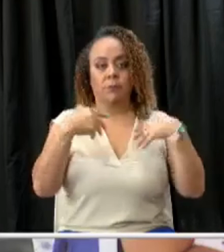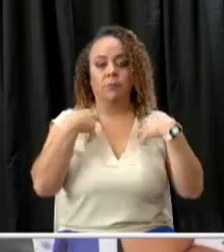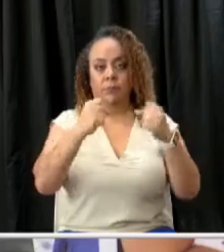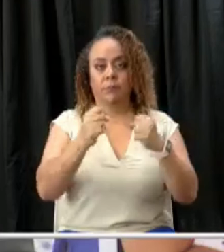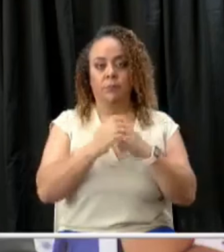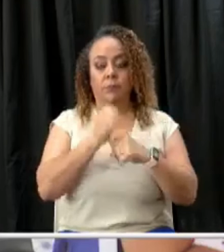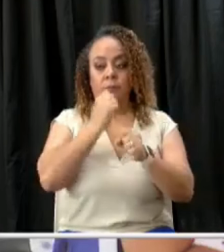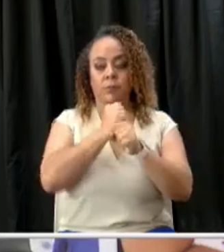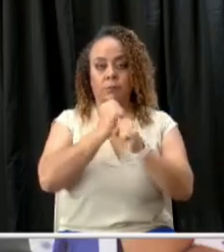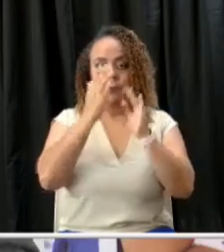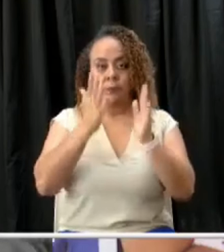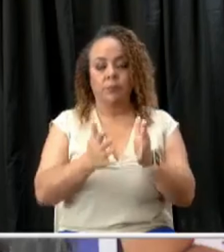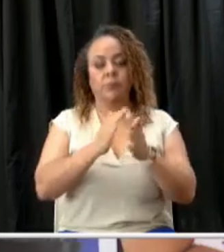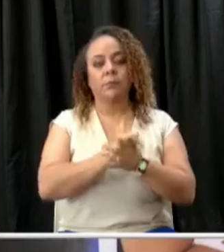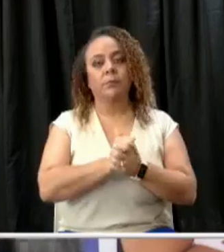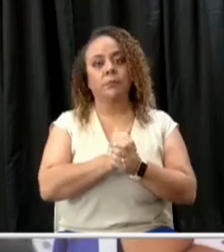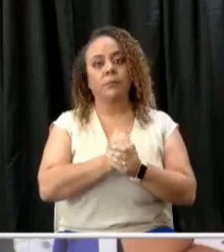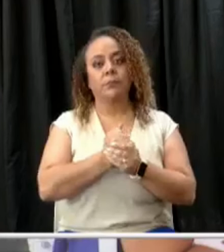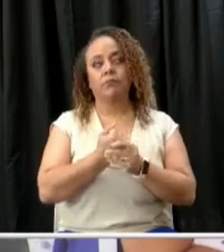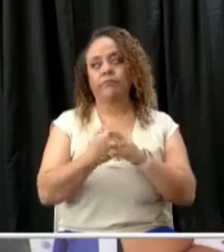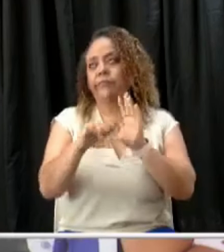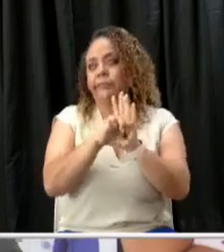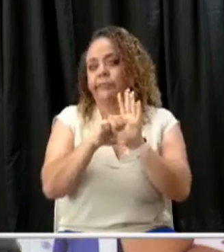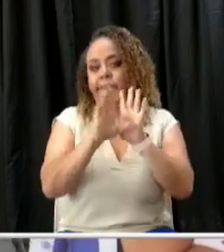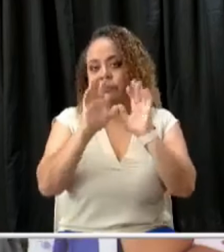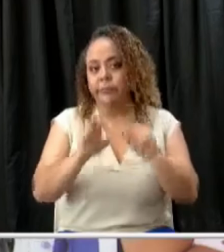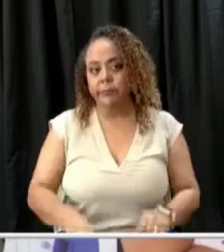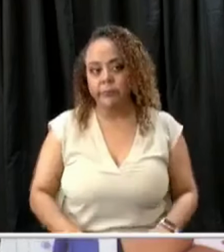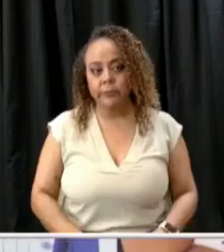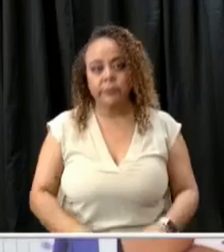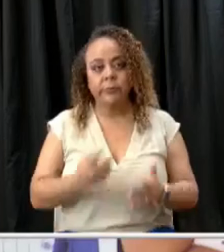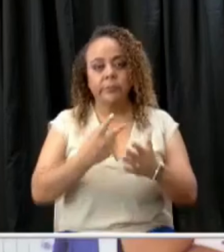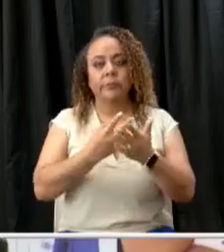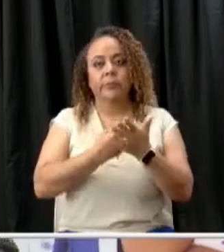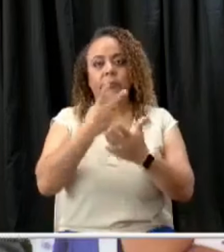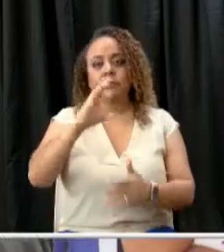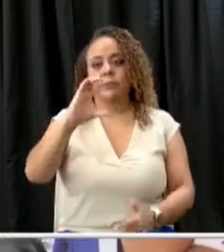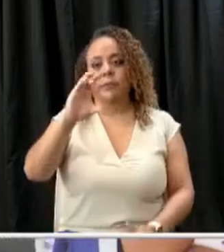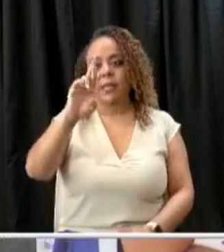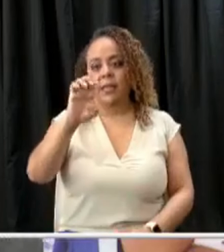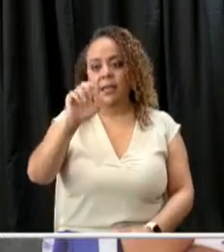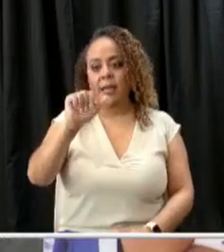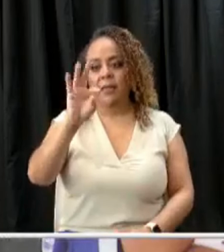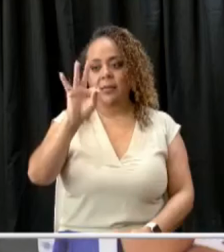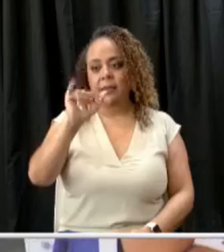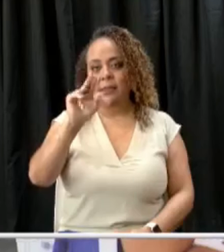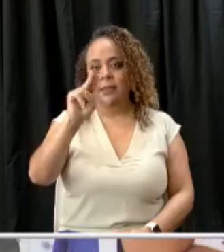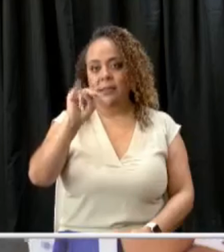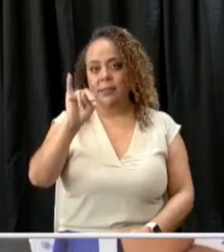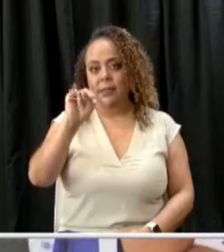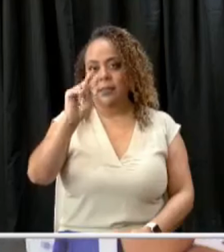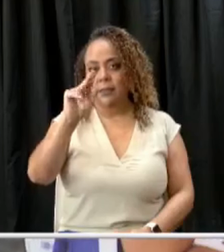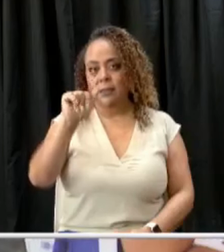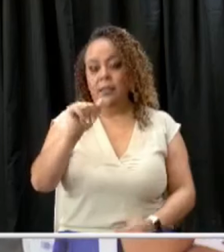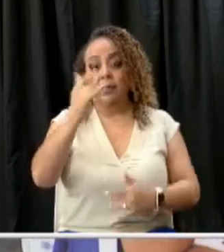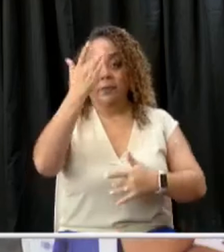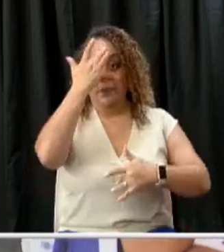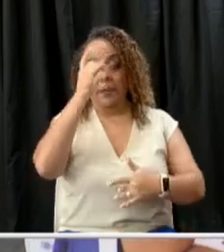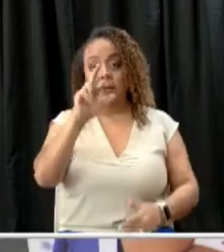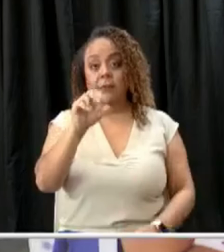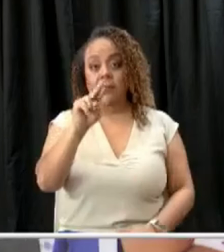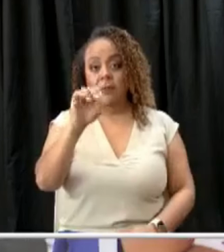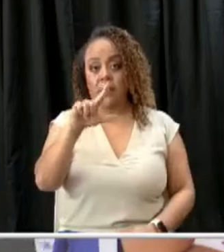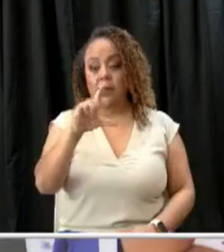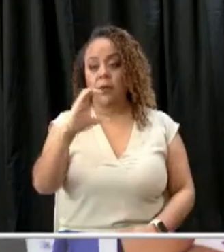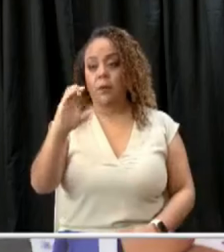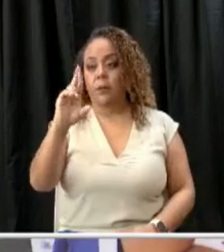salud de los trabajadores, por ejemplo, los valores de creatinina, como es uno de los más comunes cuando hablamos de enfermedad renal crónica,